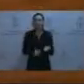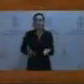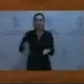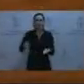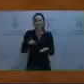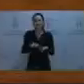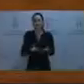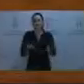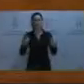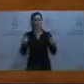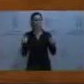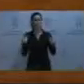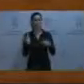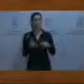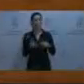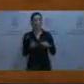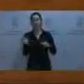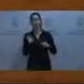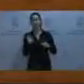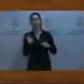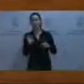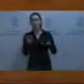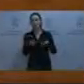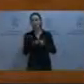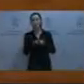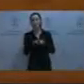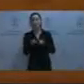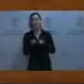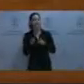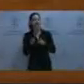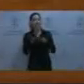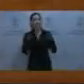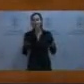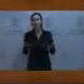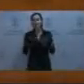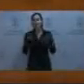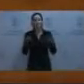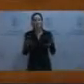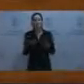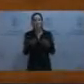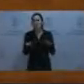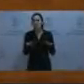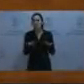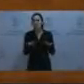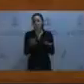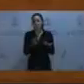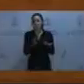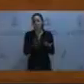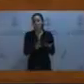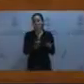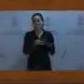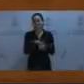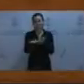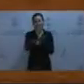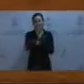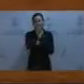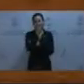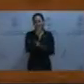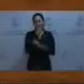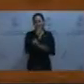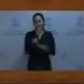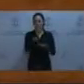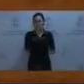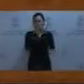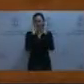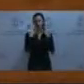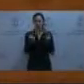ninguna responsabilidad política, ni tirarles a la cabeza esa optación que yo creo que ha sido francamente mala, por no decir nefasta,